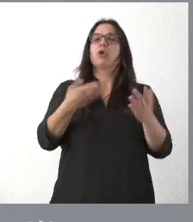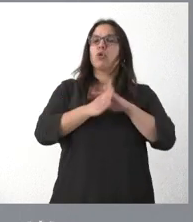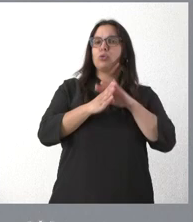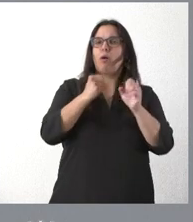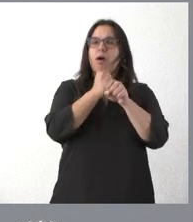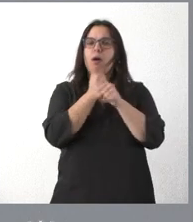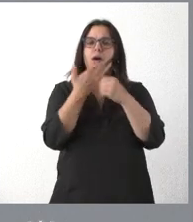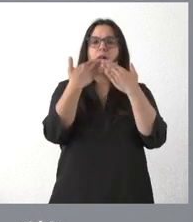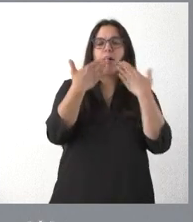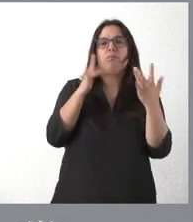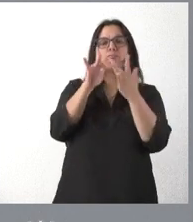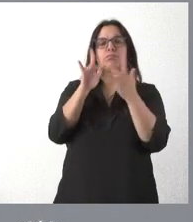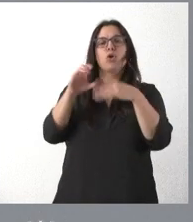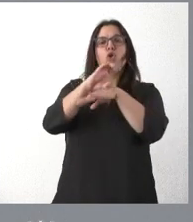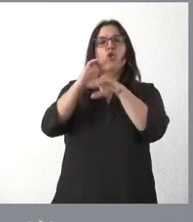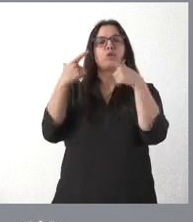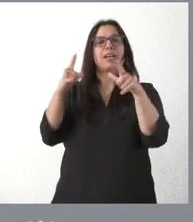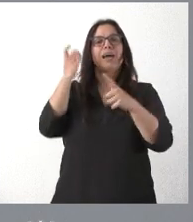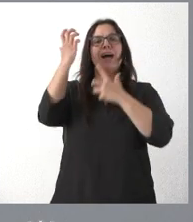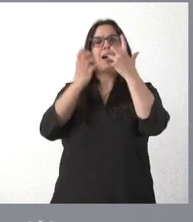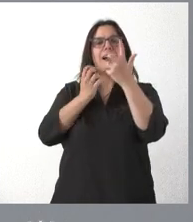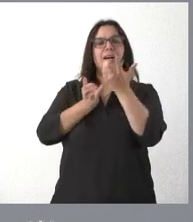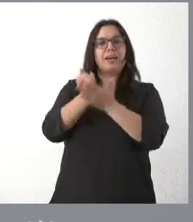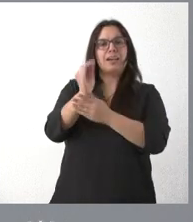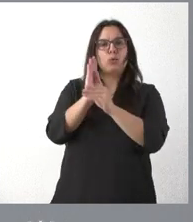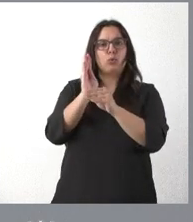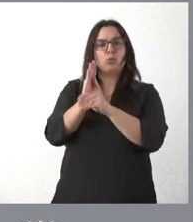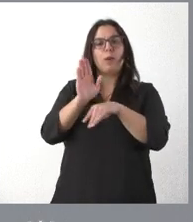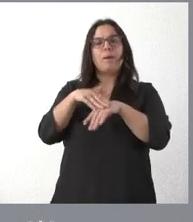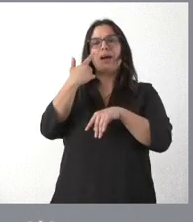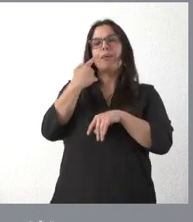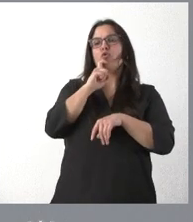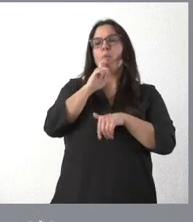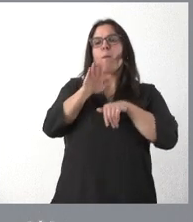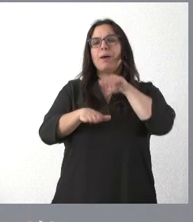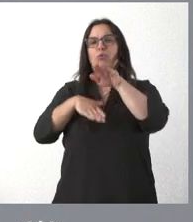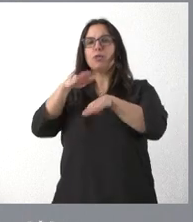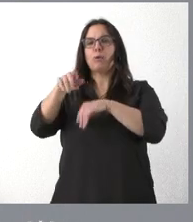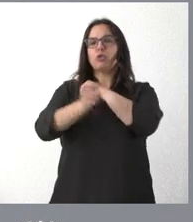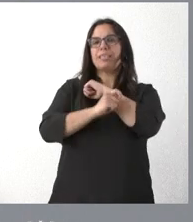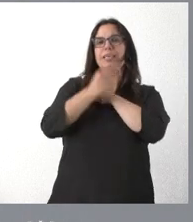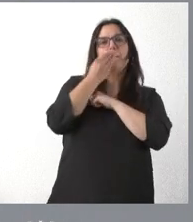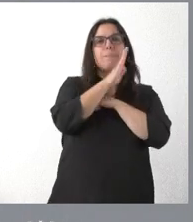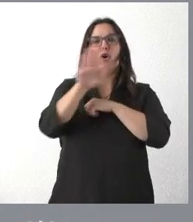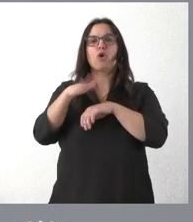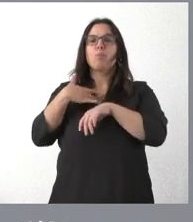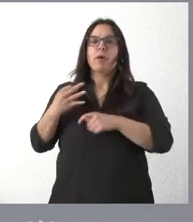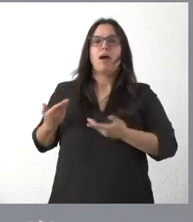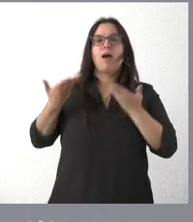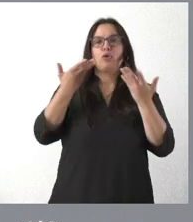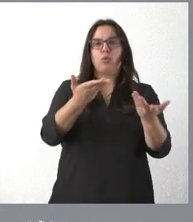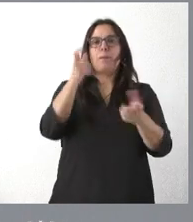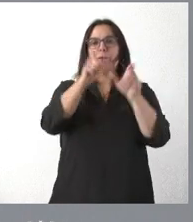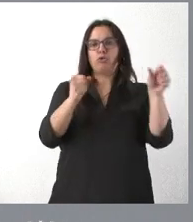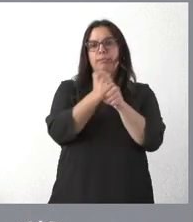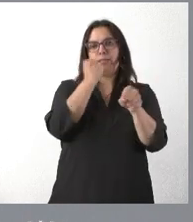con la consejería de agricultura para establecer los cauces más adecuados de la estrategia que pudiera permitir la ayuda a los